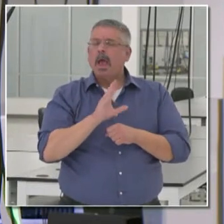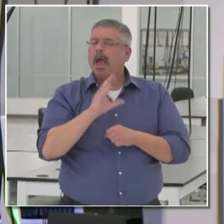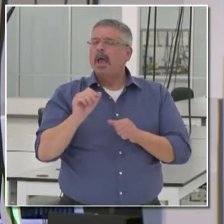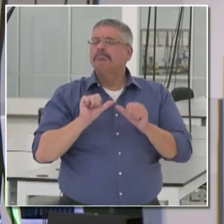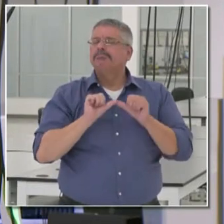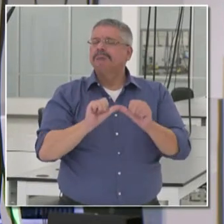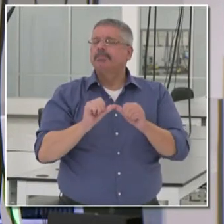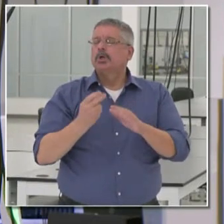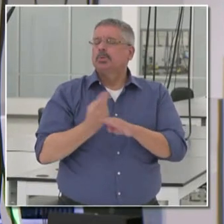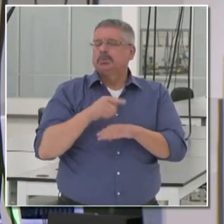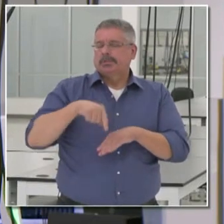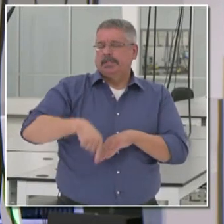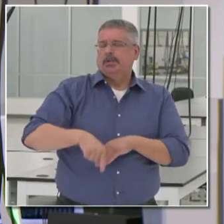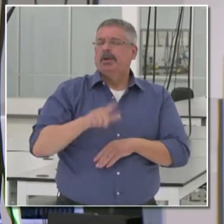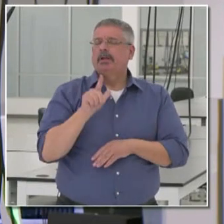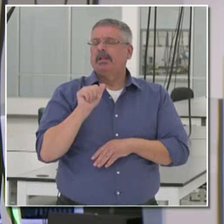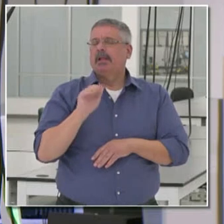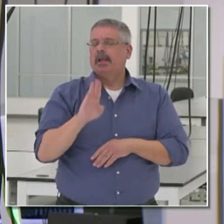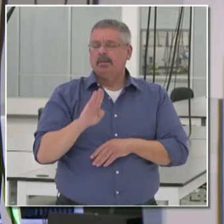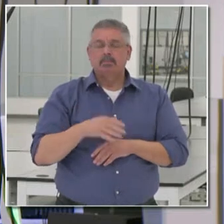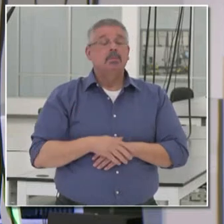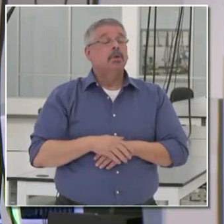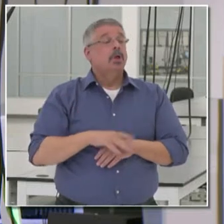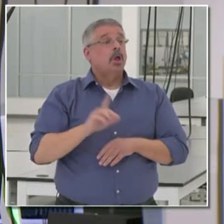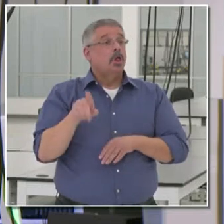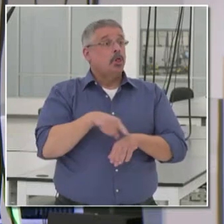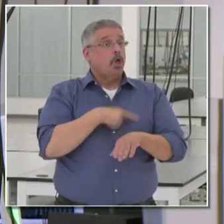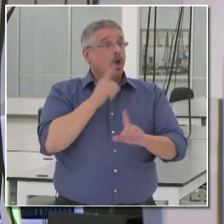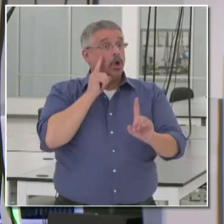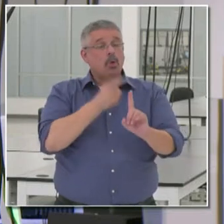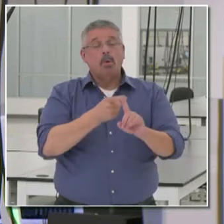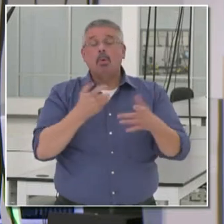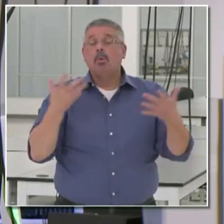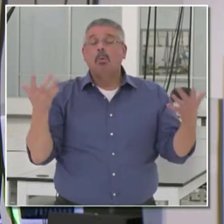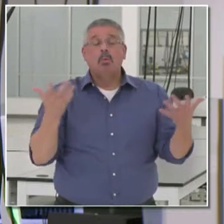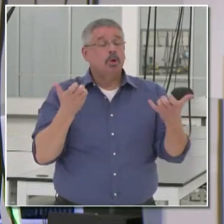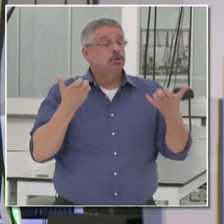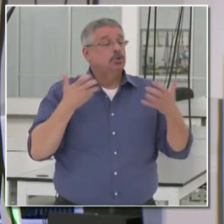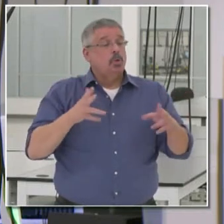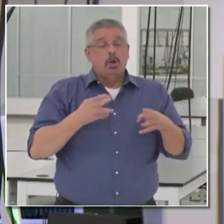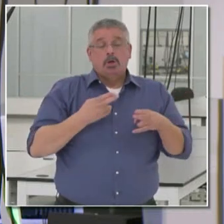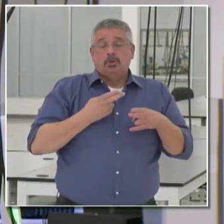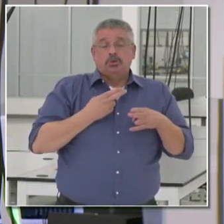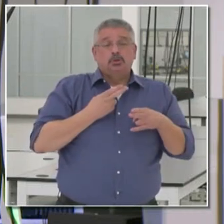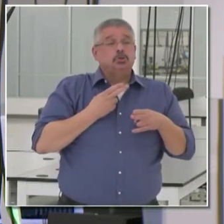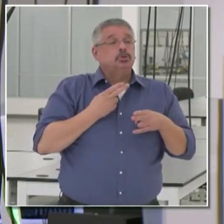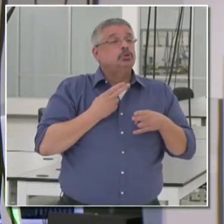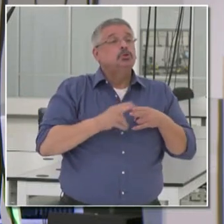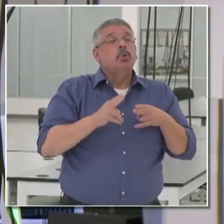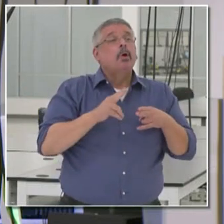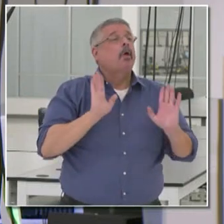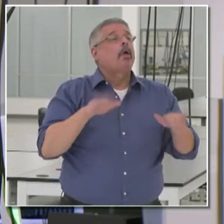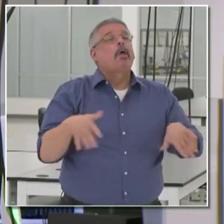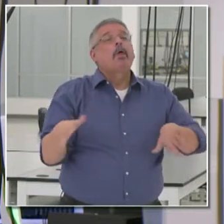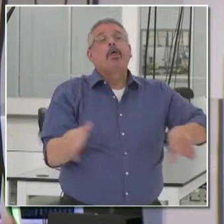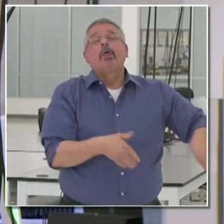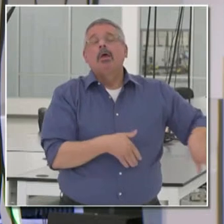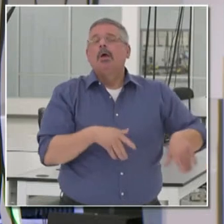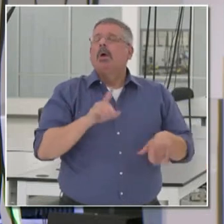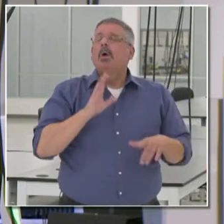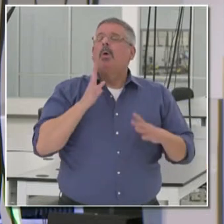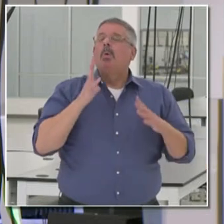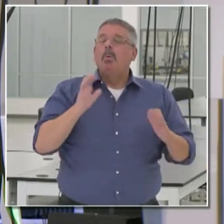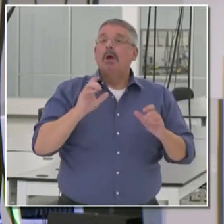trabajando para avanzar aquí en esta labor a torio hay un objetivo a largo plazo no queremos que esto sea de corto plazo estamos